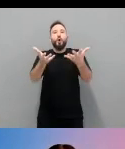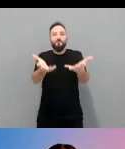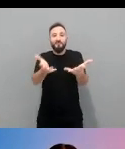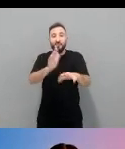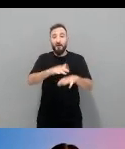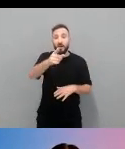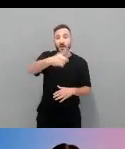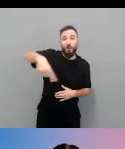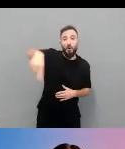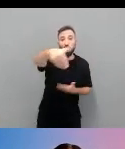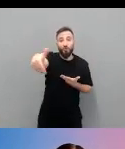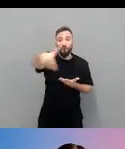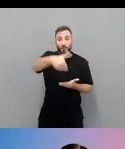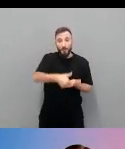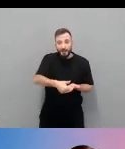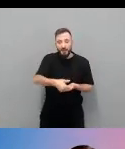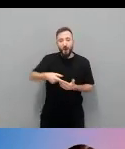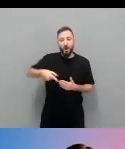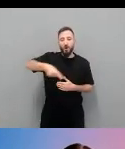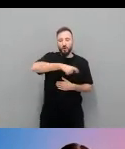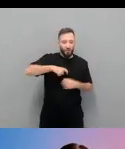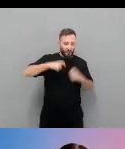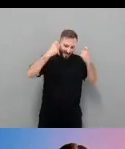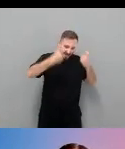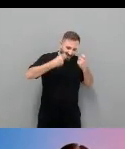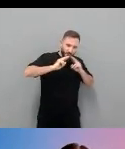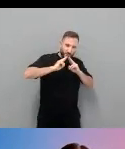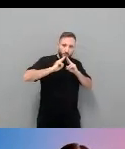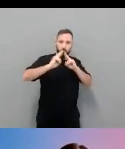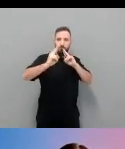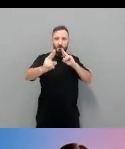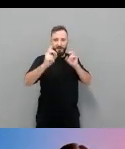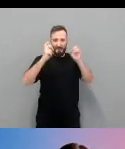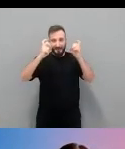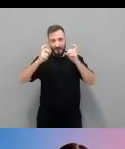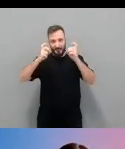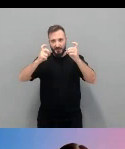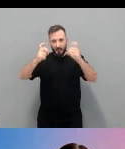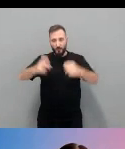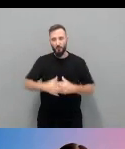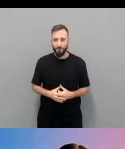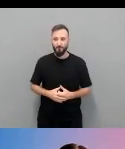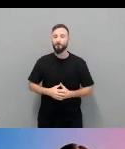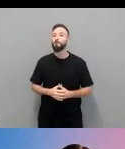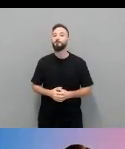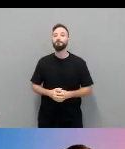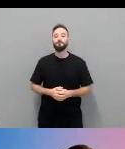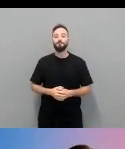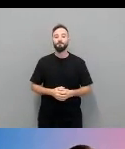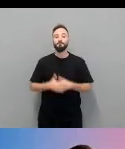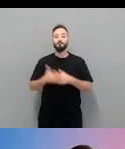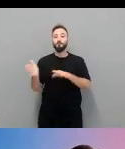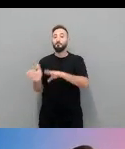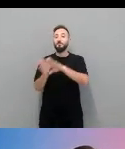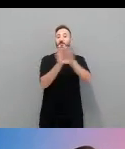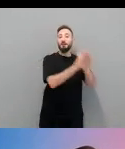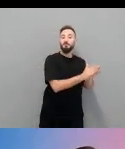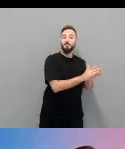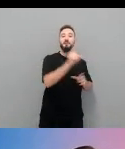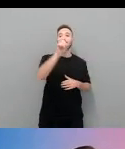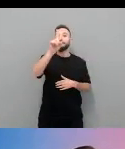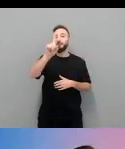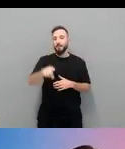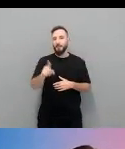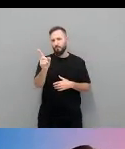los demandáis y nosotros intentamos dar respuesta en todo lo que podamos a esas demandas. Luego, evidentemente,